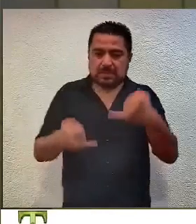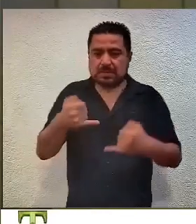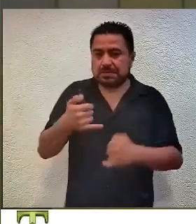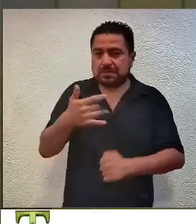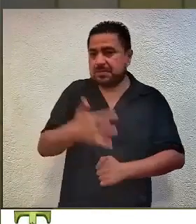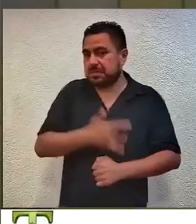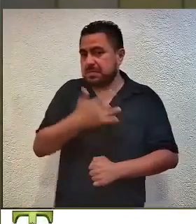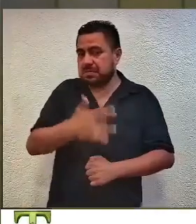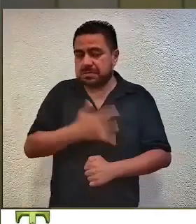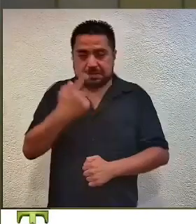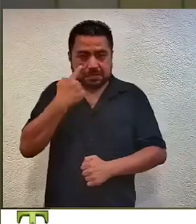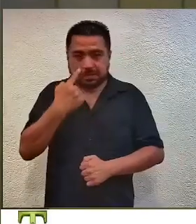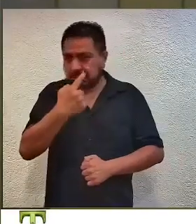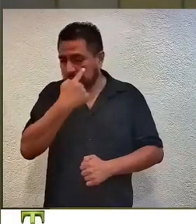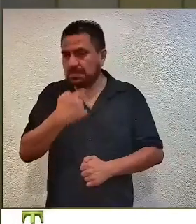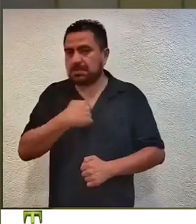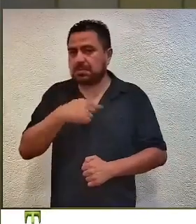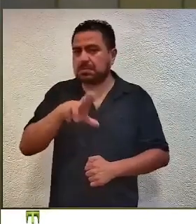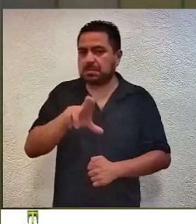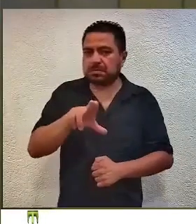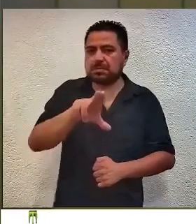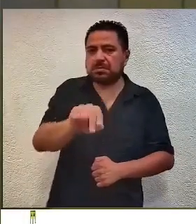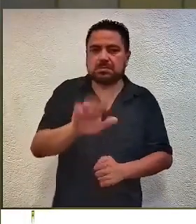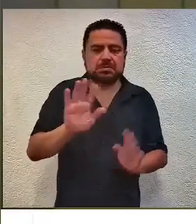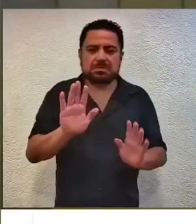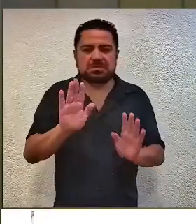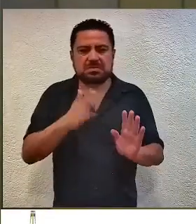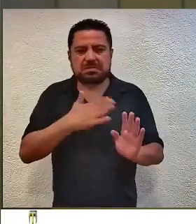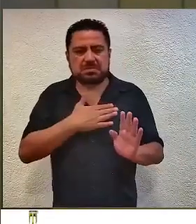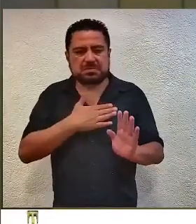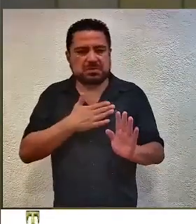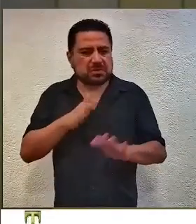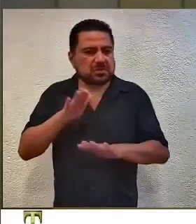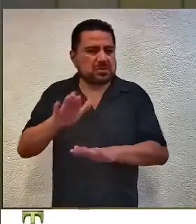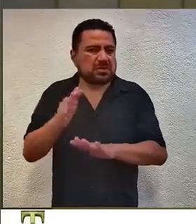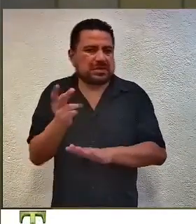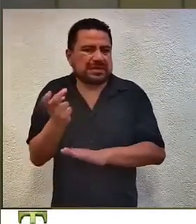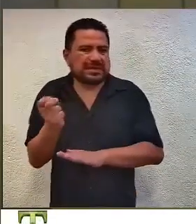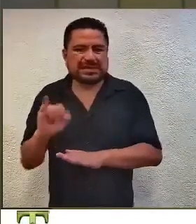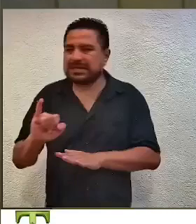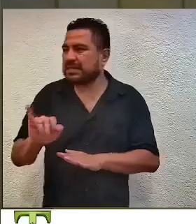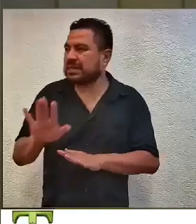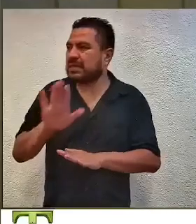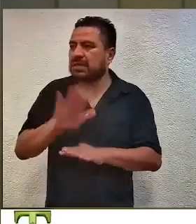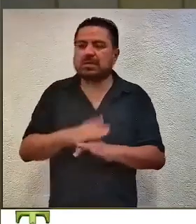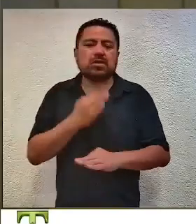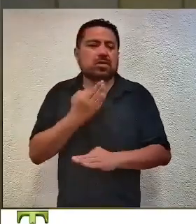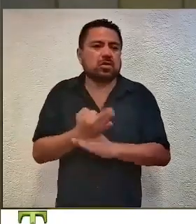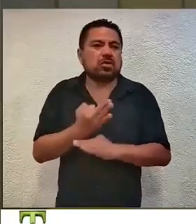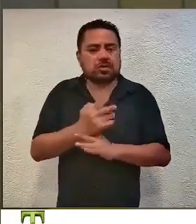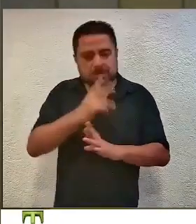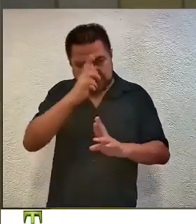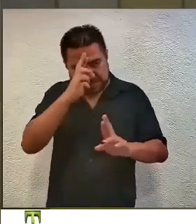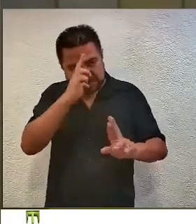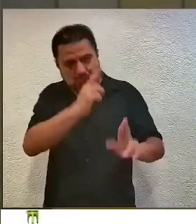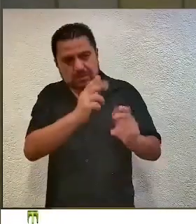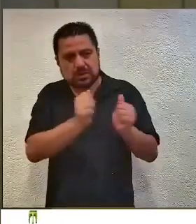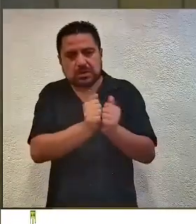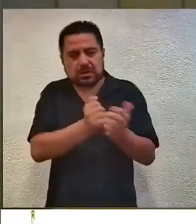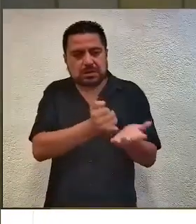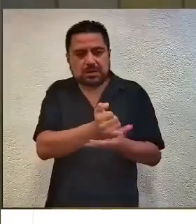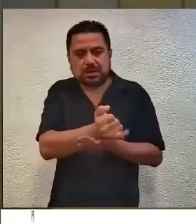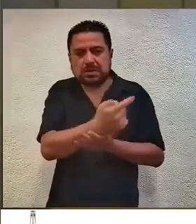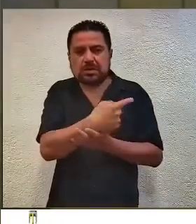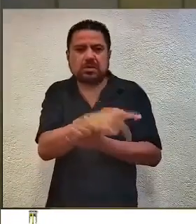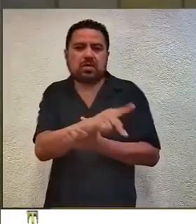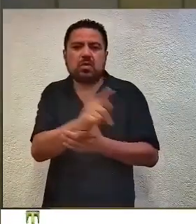yo no haría pronunciamientos sobre el mismo, puesto que estaríamos respetando la determinación